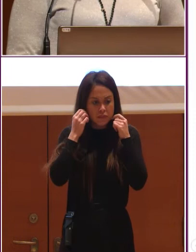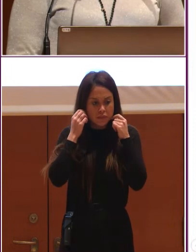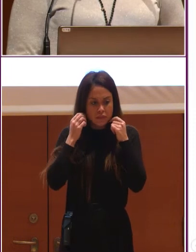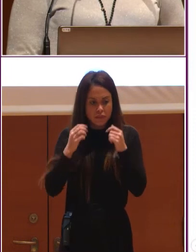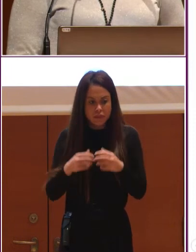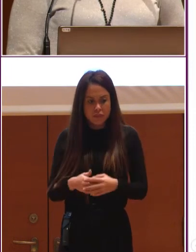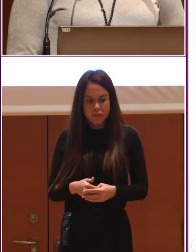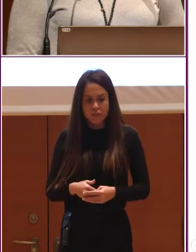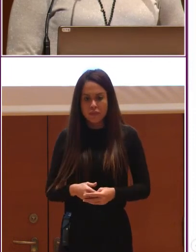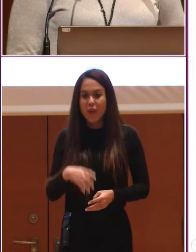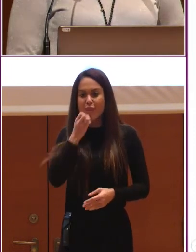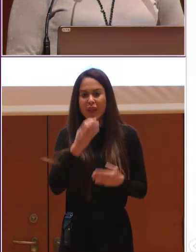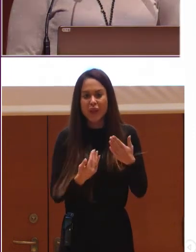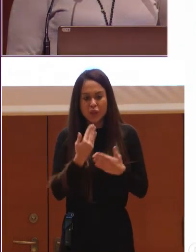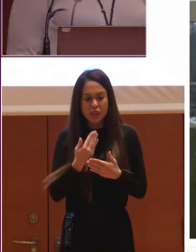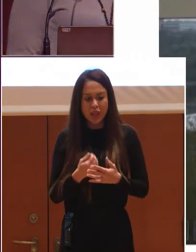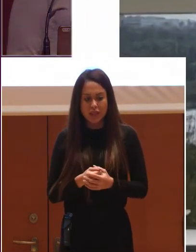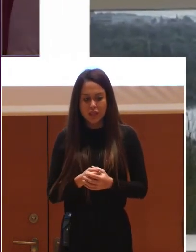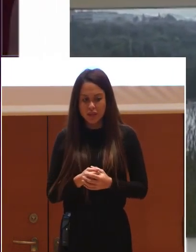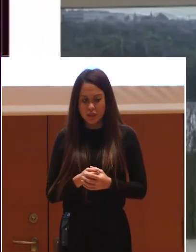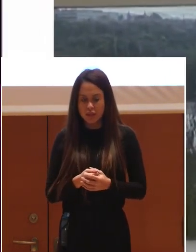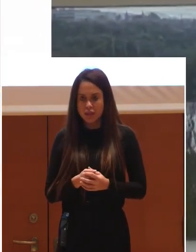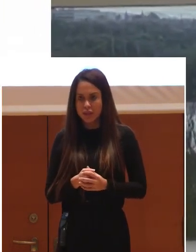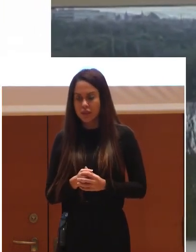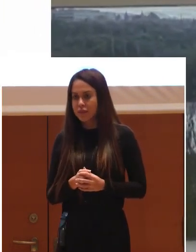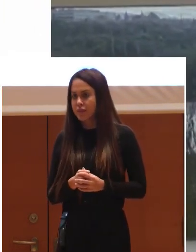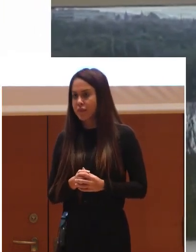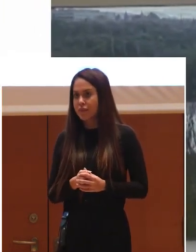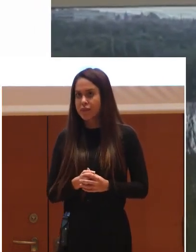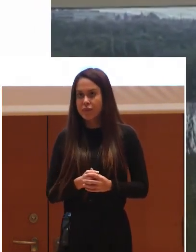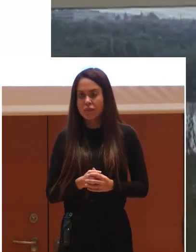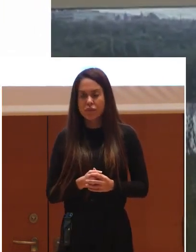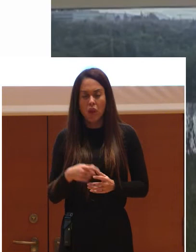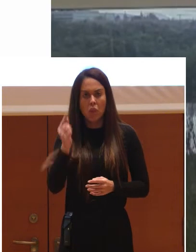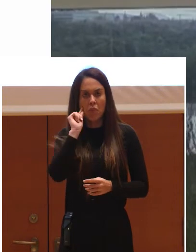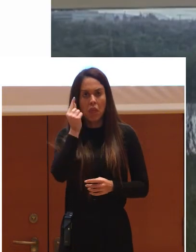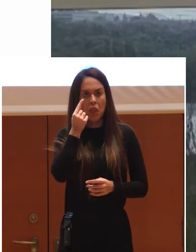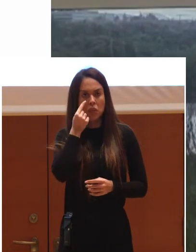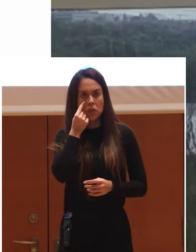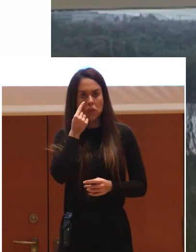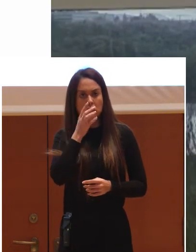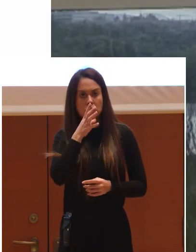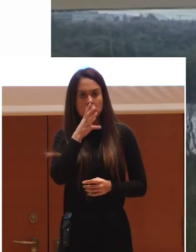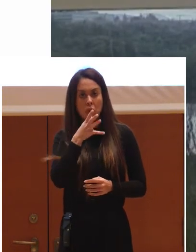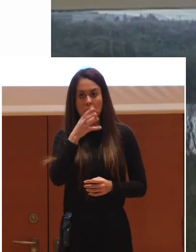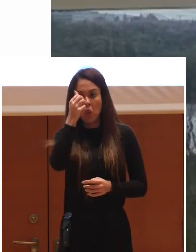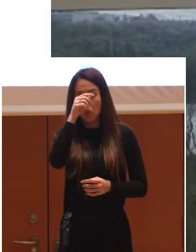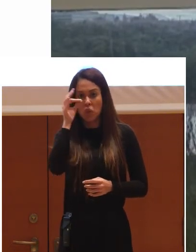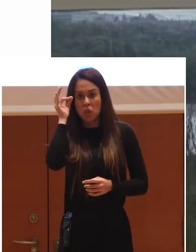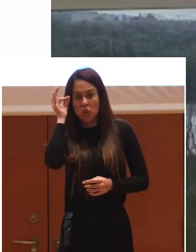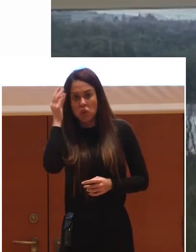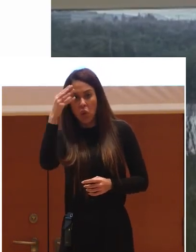buenos días papi cómo llegaste a participar en los talleres está de Morea buenos días